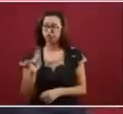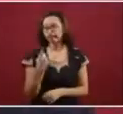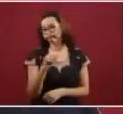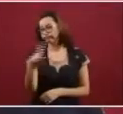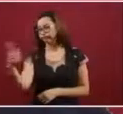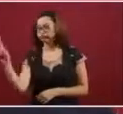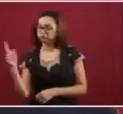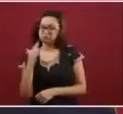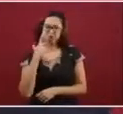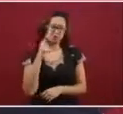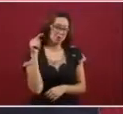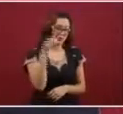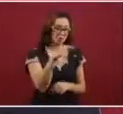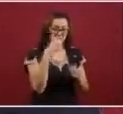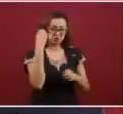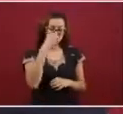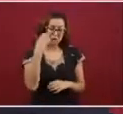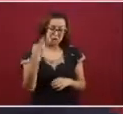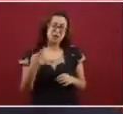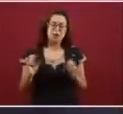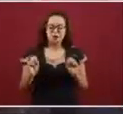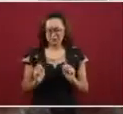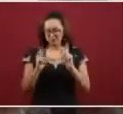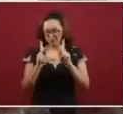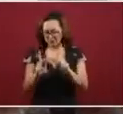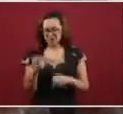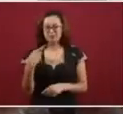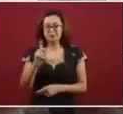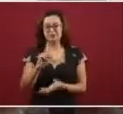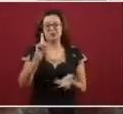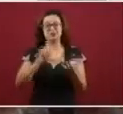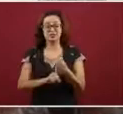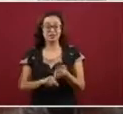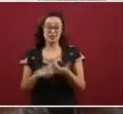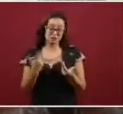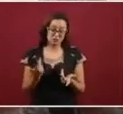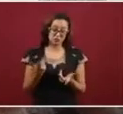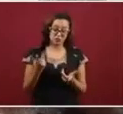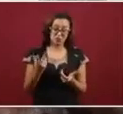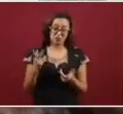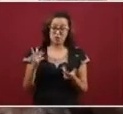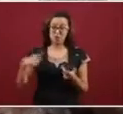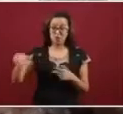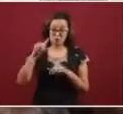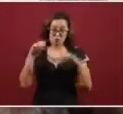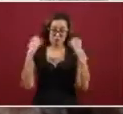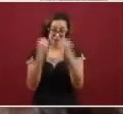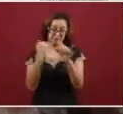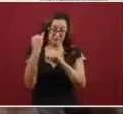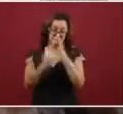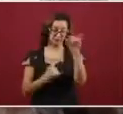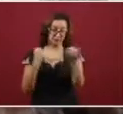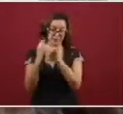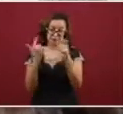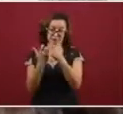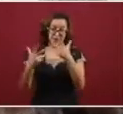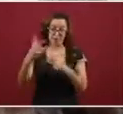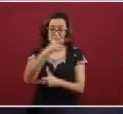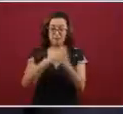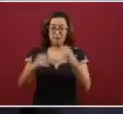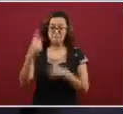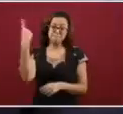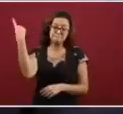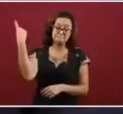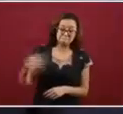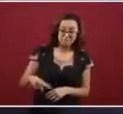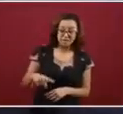pero desde los organismos financieros internacionales dieron la orden, con las